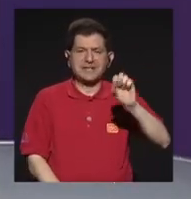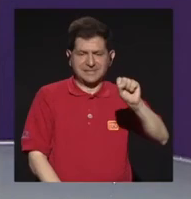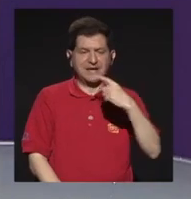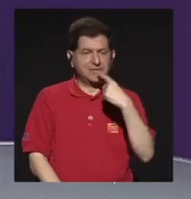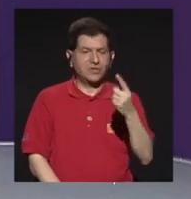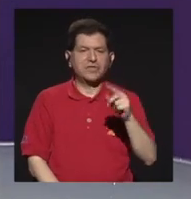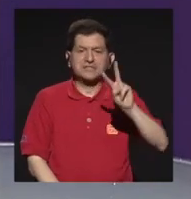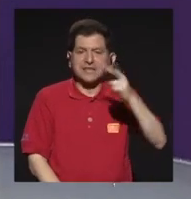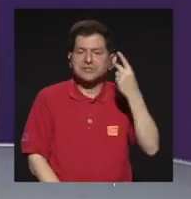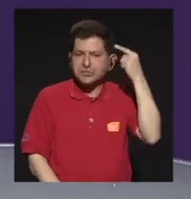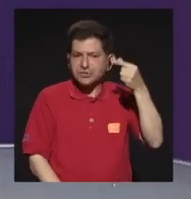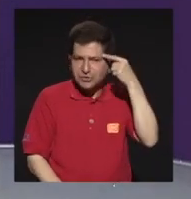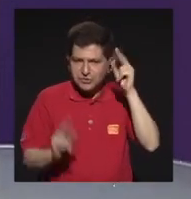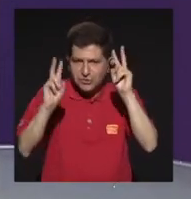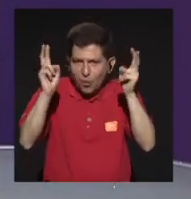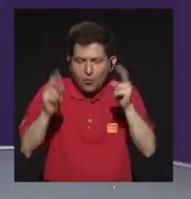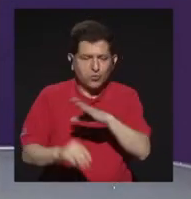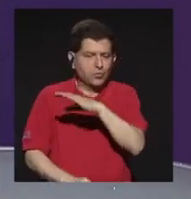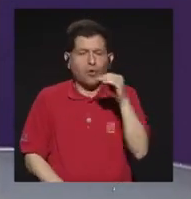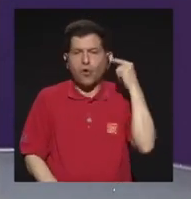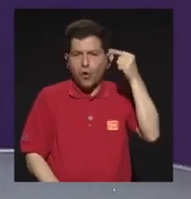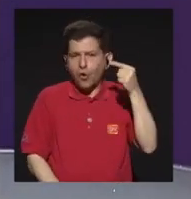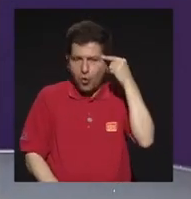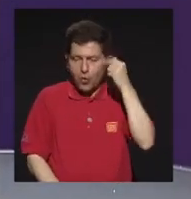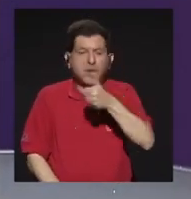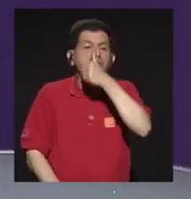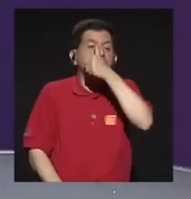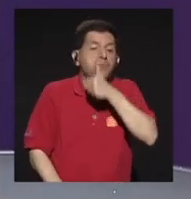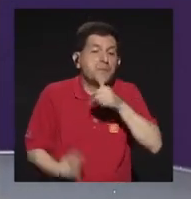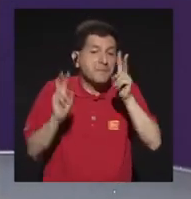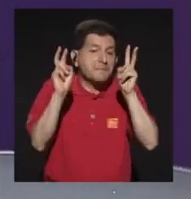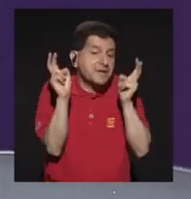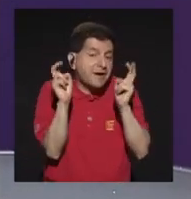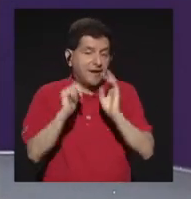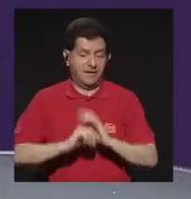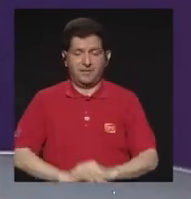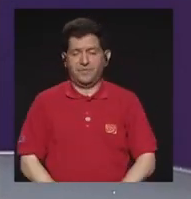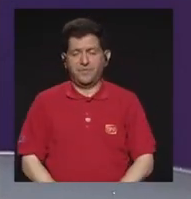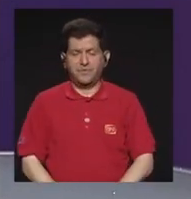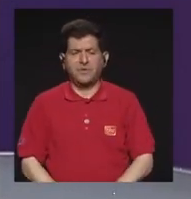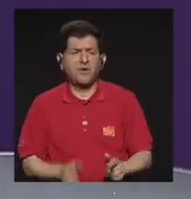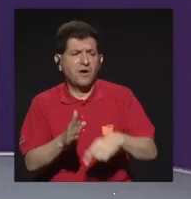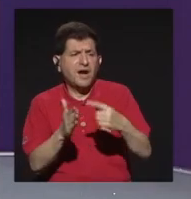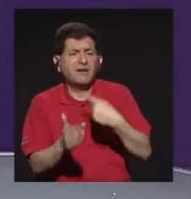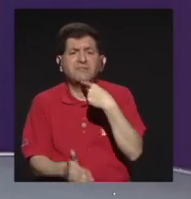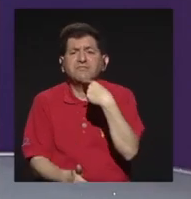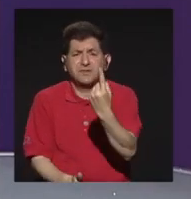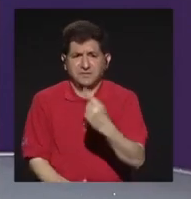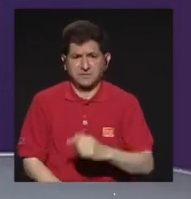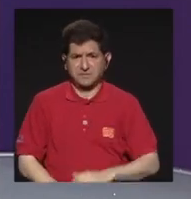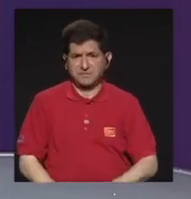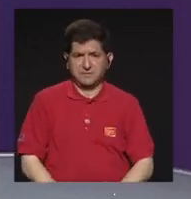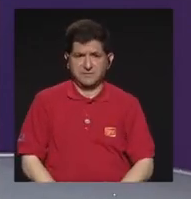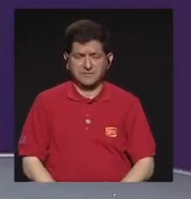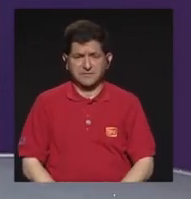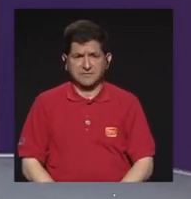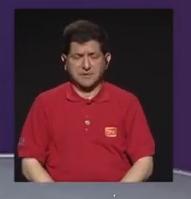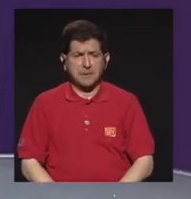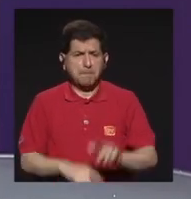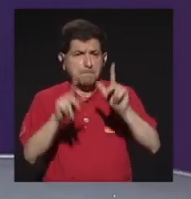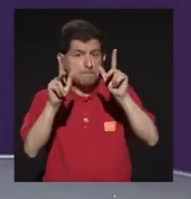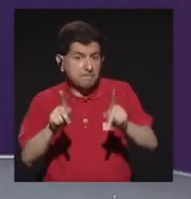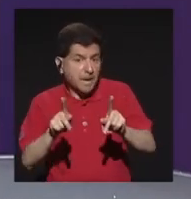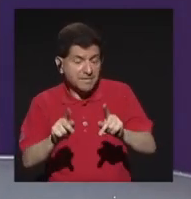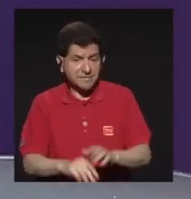segundo estado que así me llama los gobiernos privados y que muchas veces decimos este quien